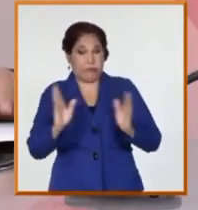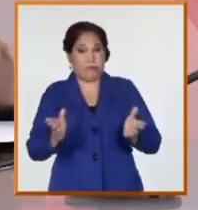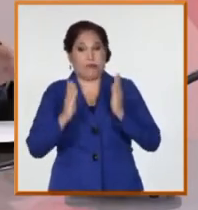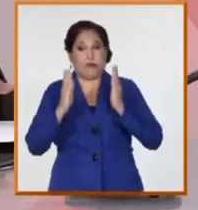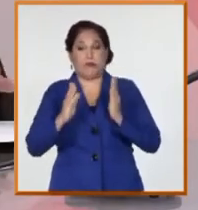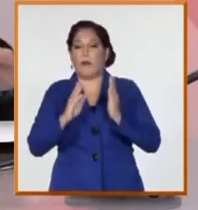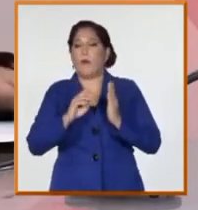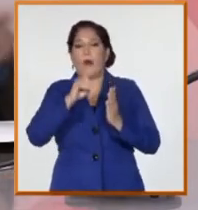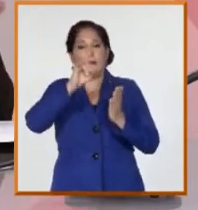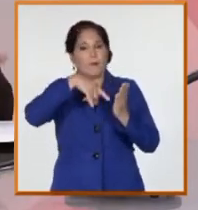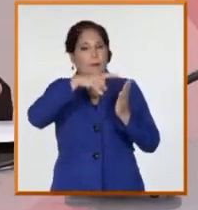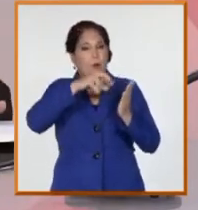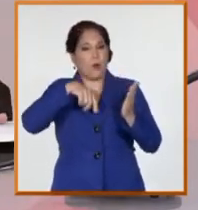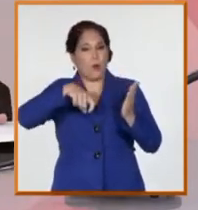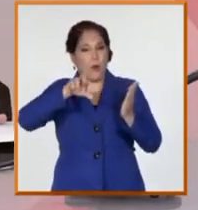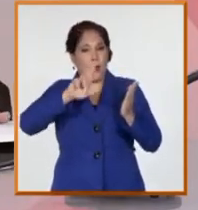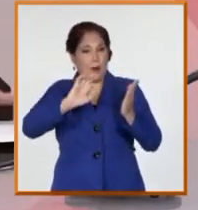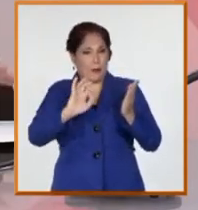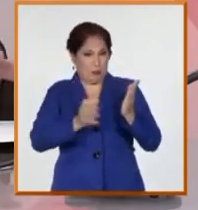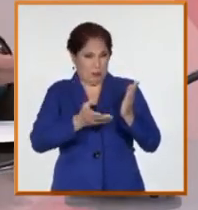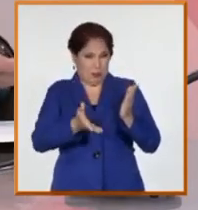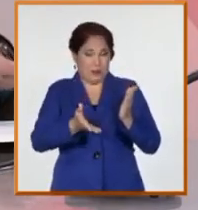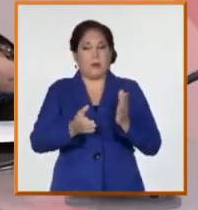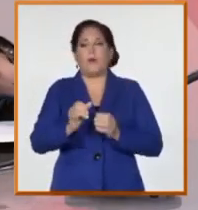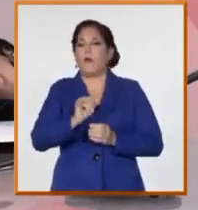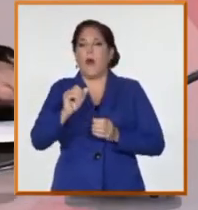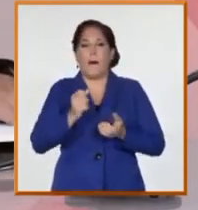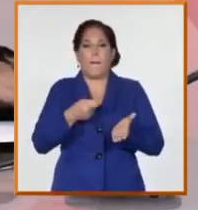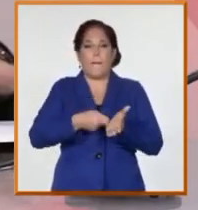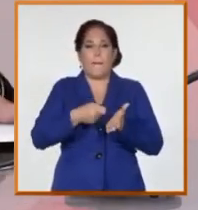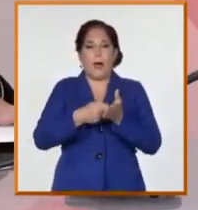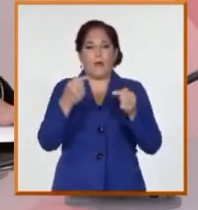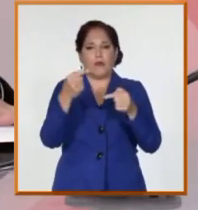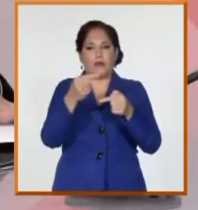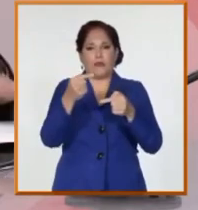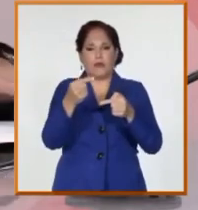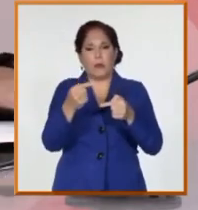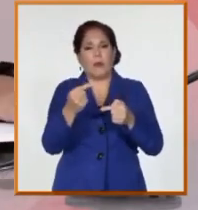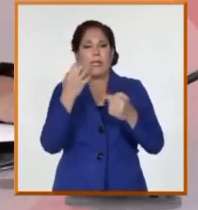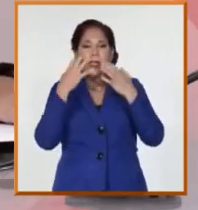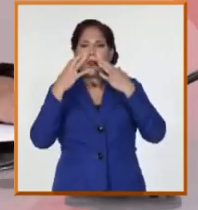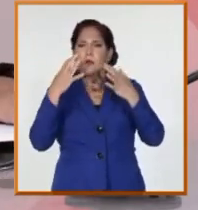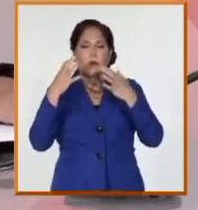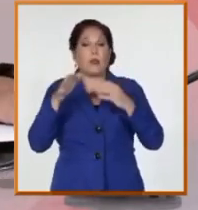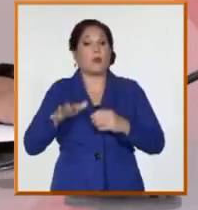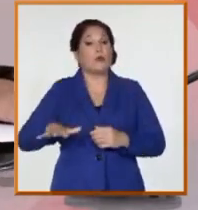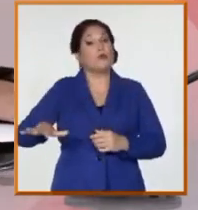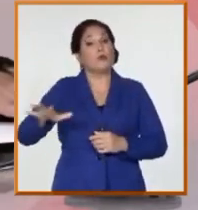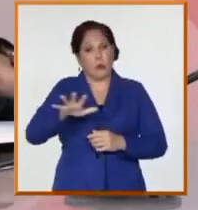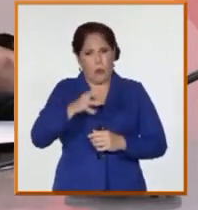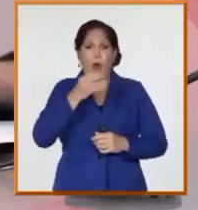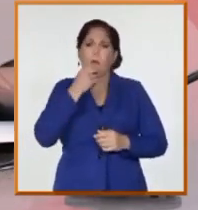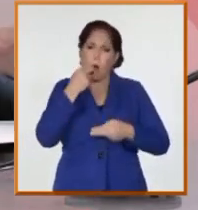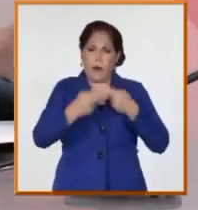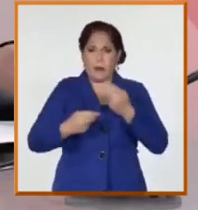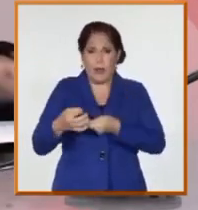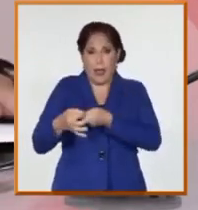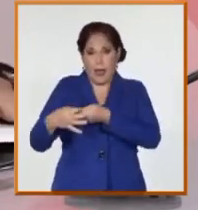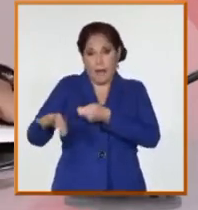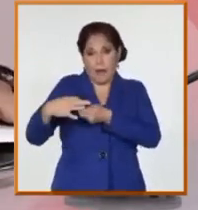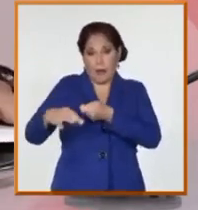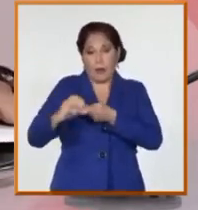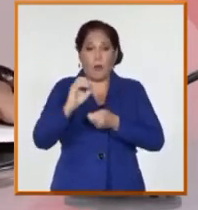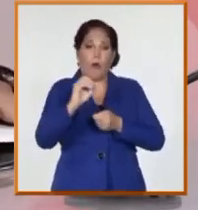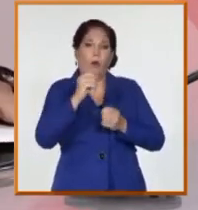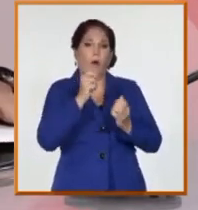y por supuesto el hecho de que lo importante no es ni una ni otra sino que haya todas las opciones posibles y mientras más